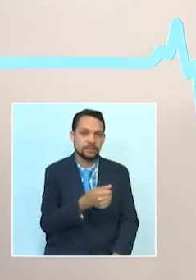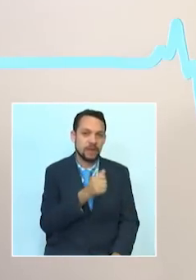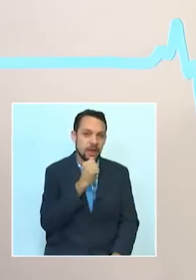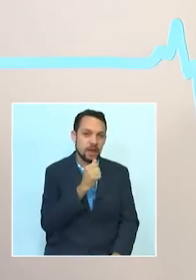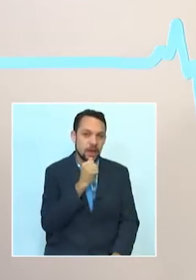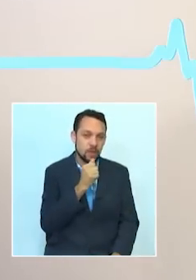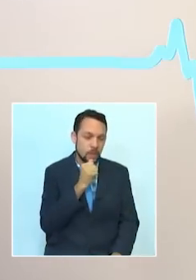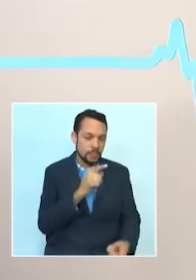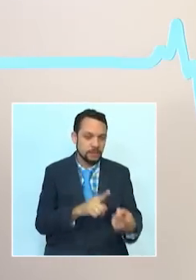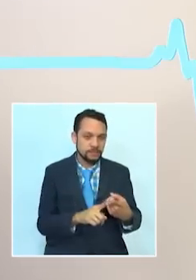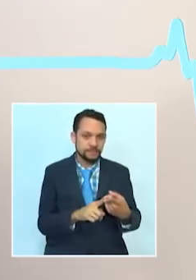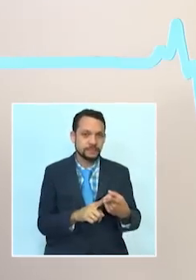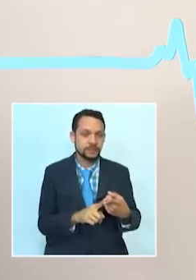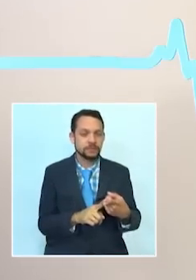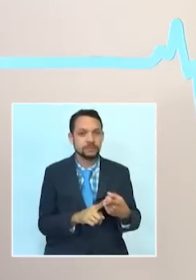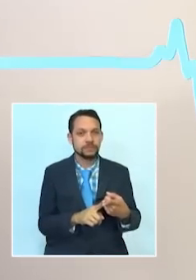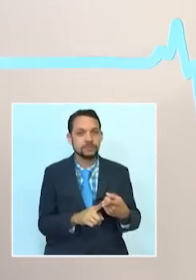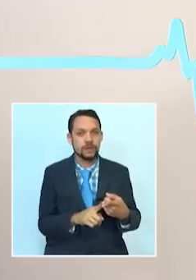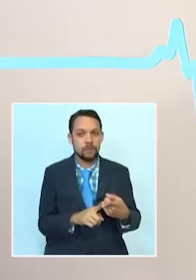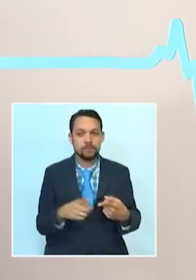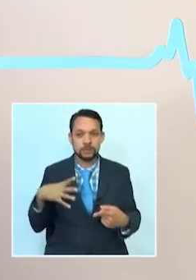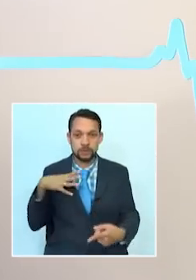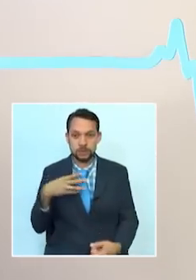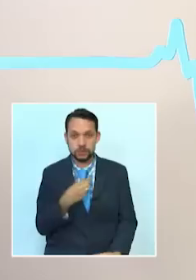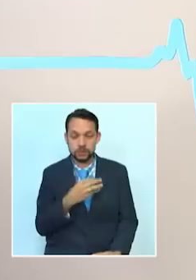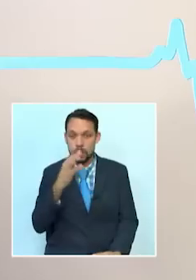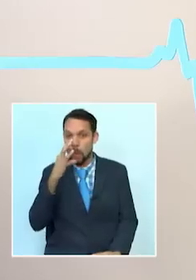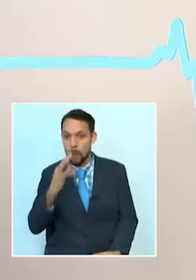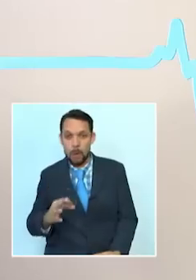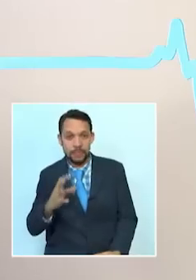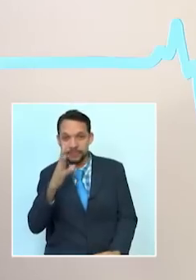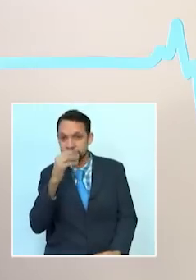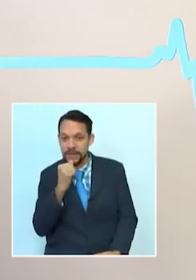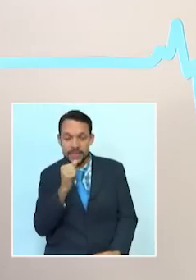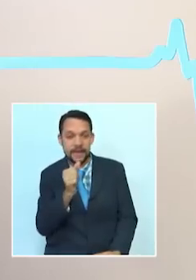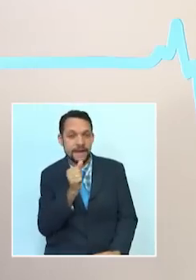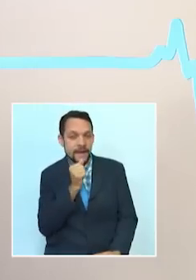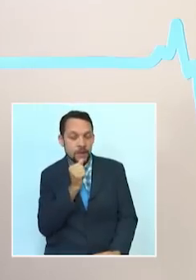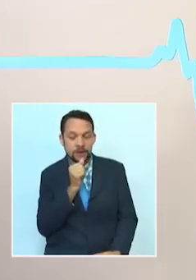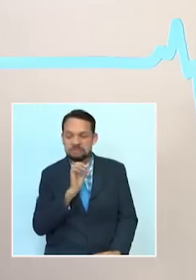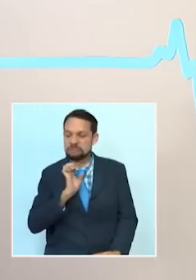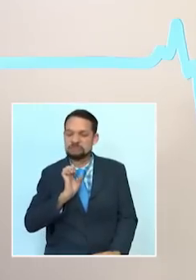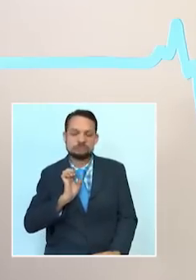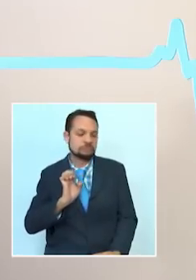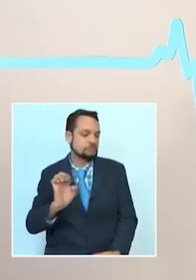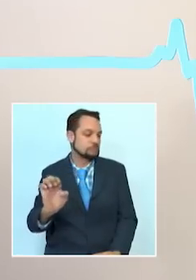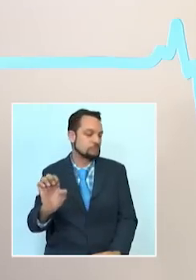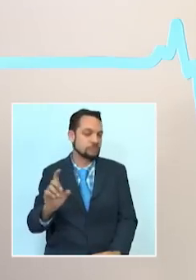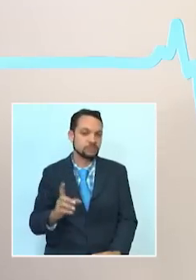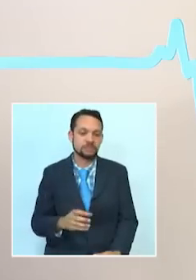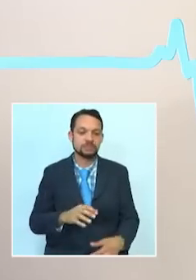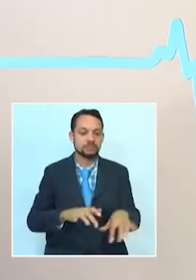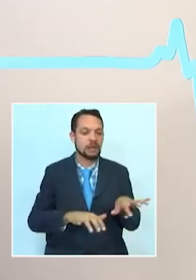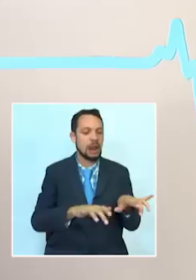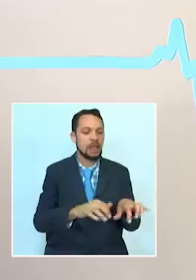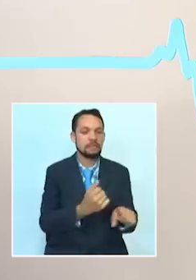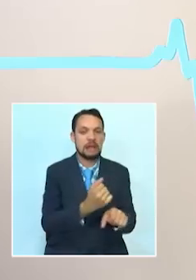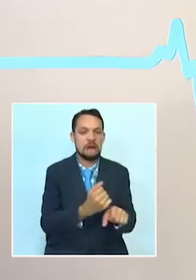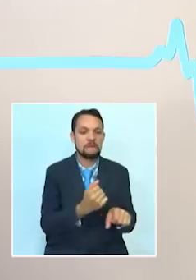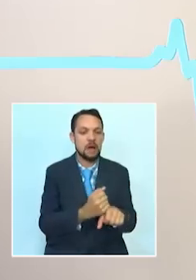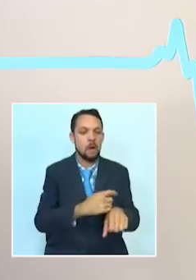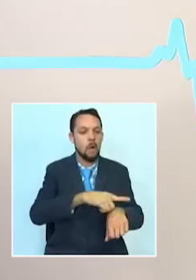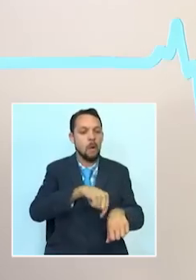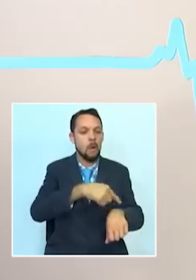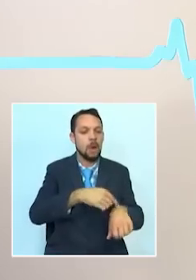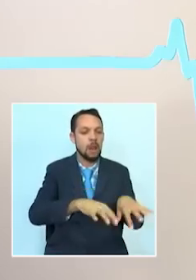líquido por lo general nosotros no tomamos casi líquido porque nos volvimos sedentarios estamos en una oficina no estamos haciendo actividad No